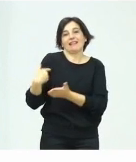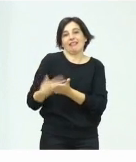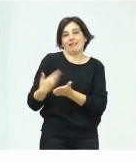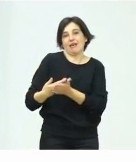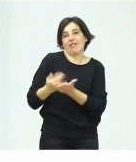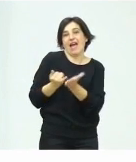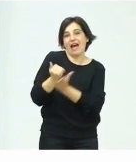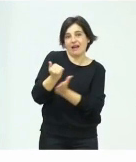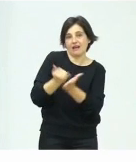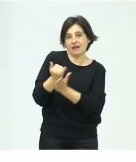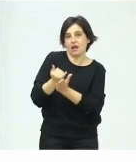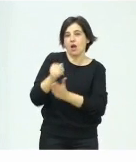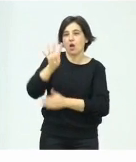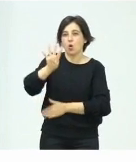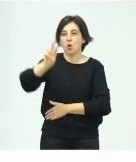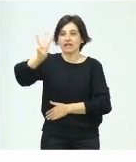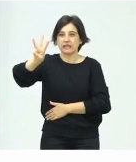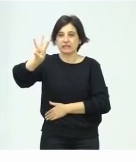con